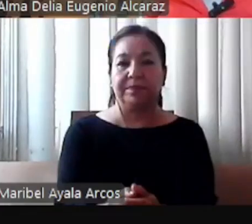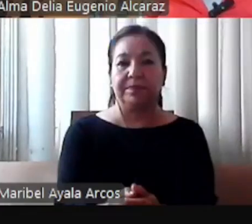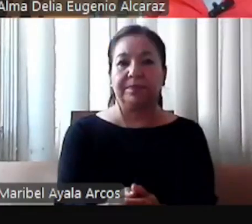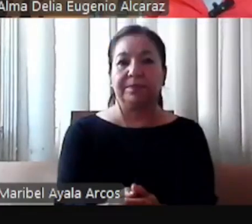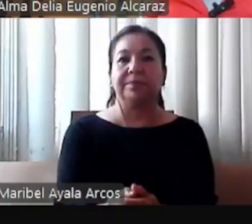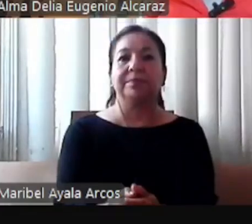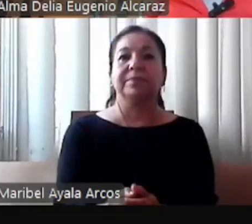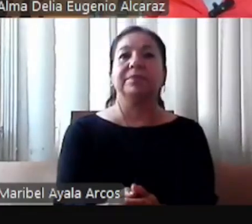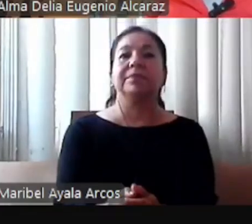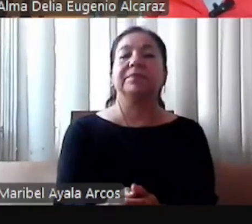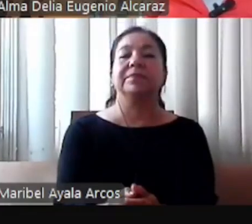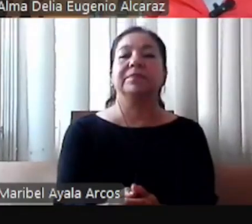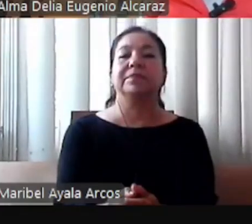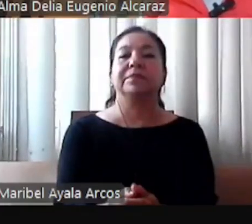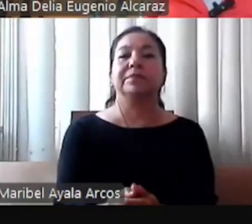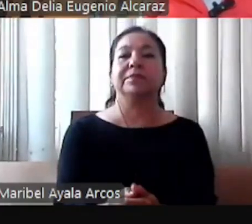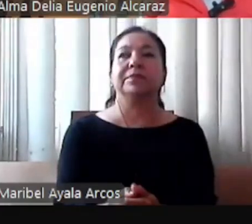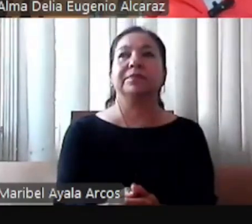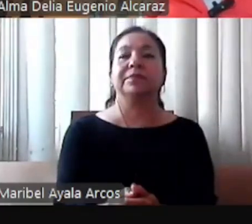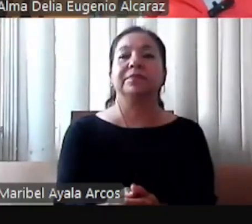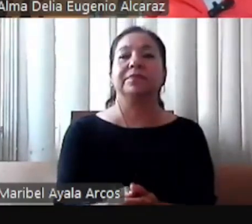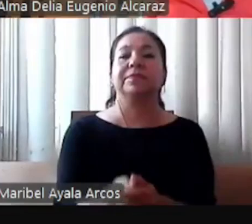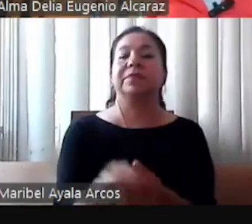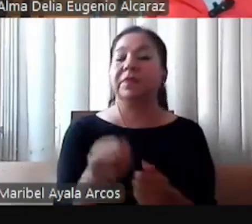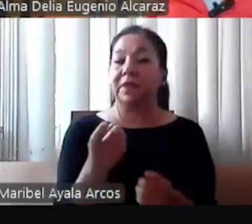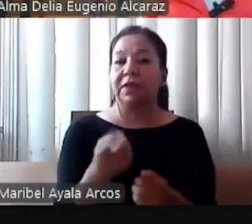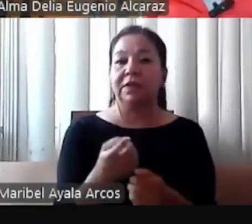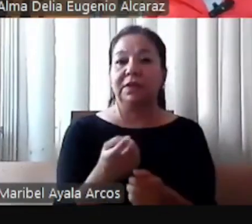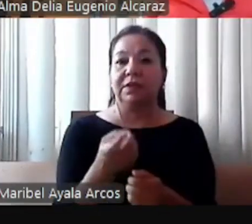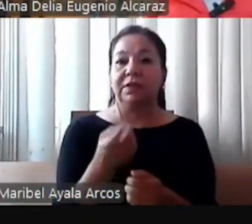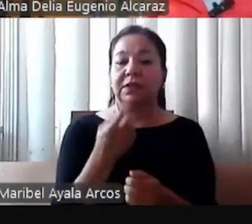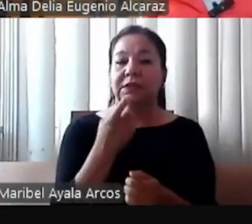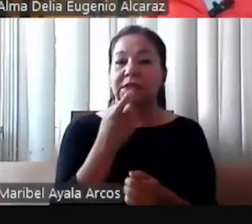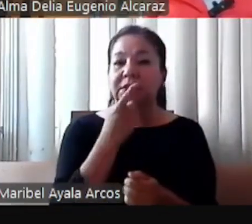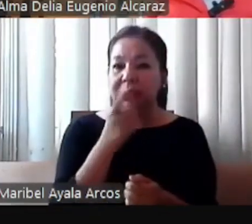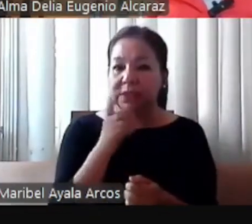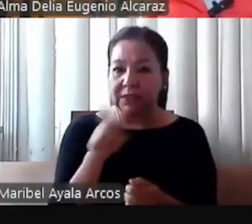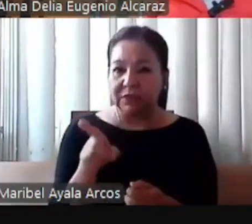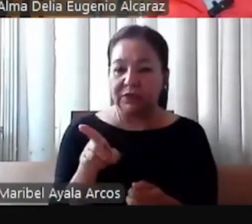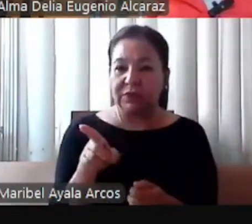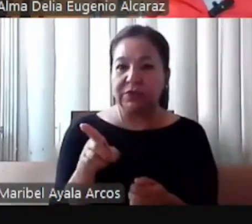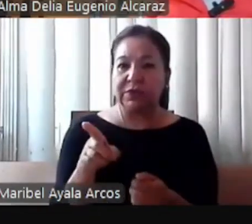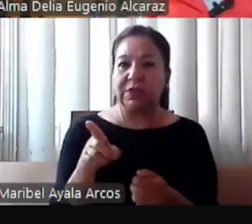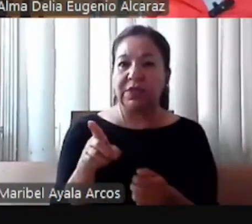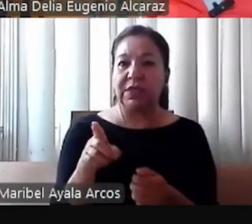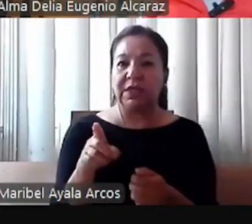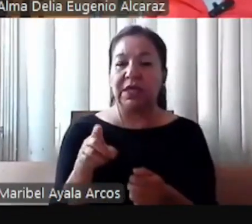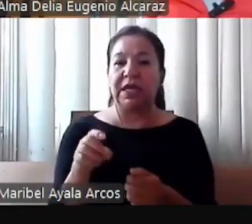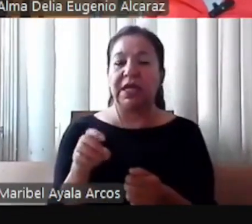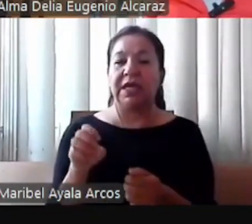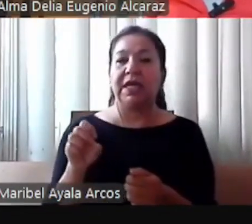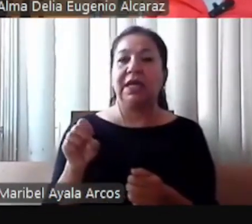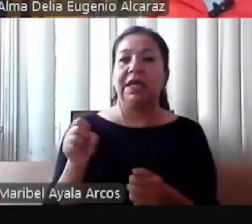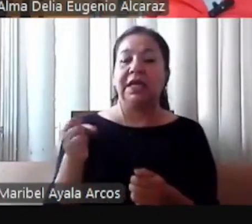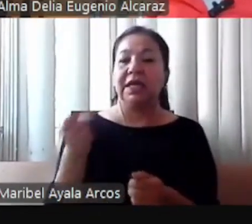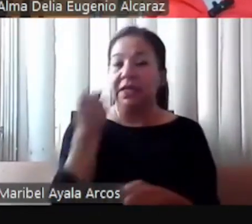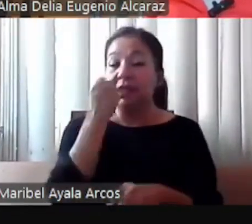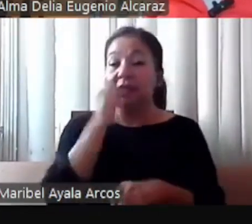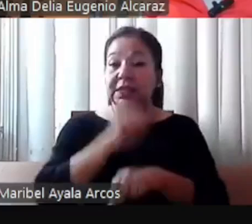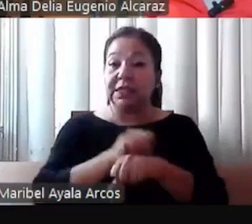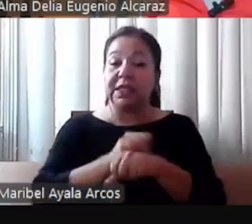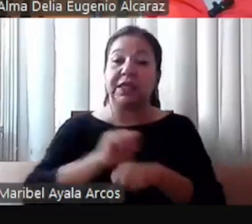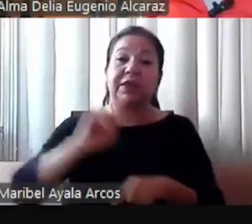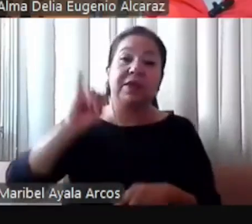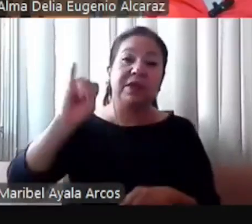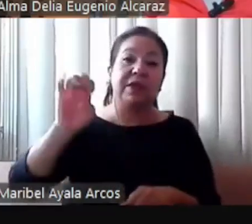ocupa el escrito de la demanda, se evidencia que el apelante, es decir, el secretario ejecutivo del IEPC ordenó la retención de la cantidad de la administración mensual que por concepto